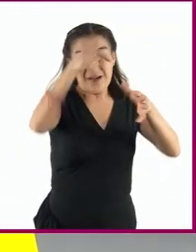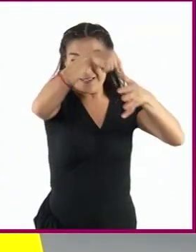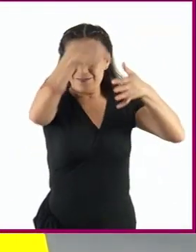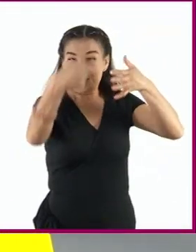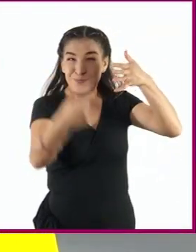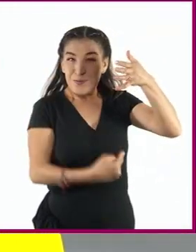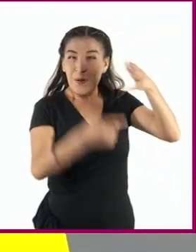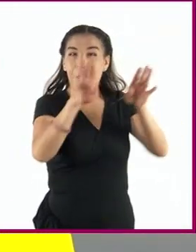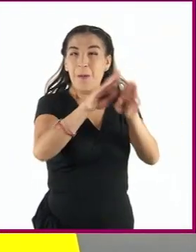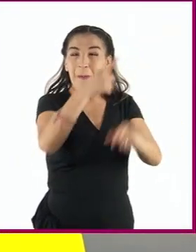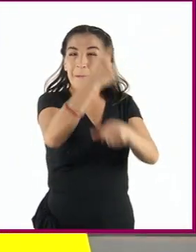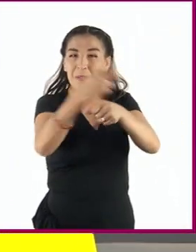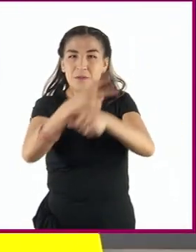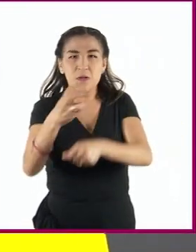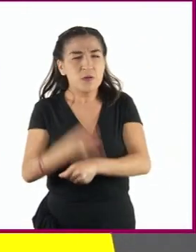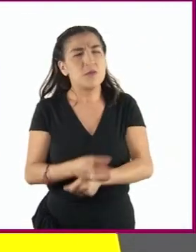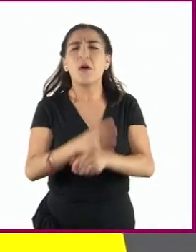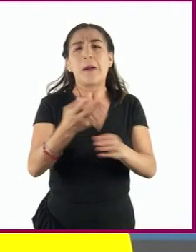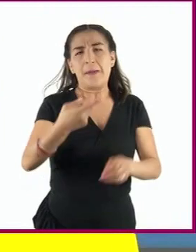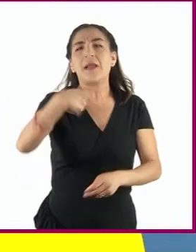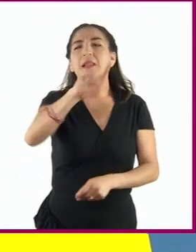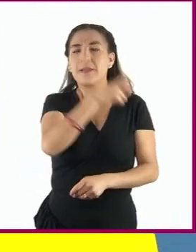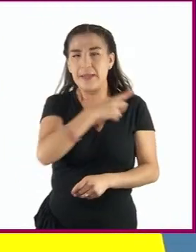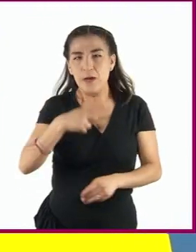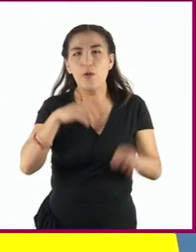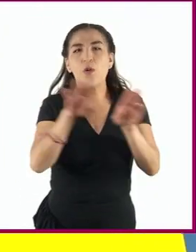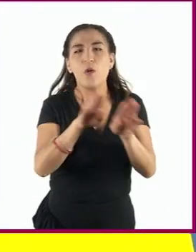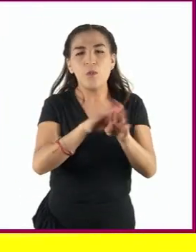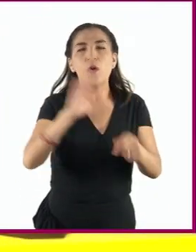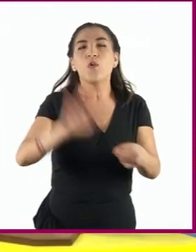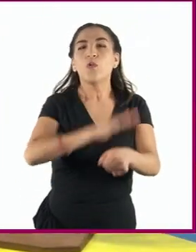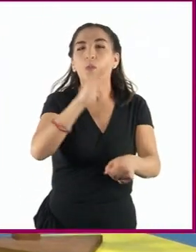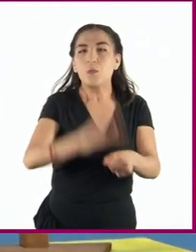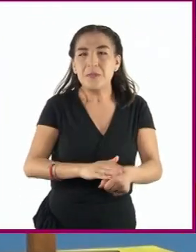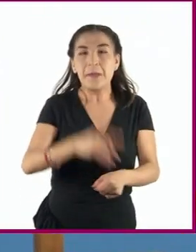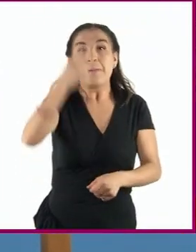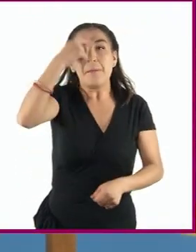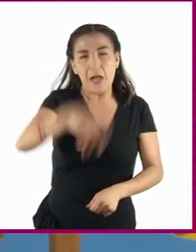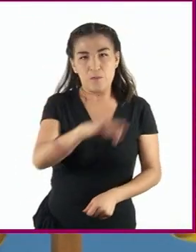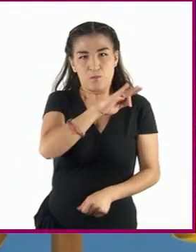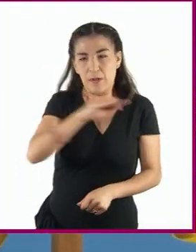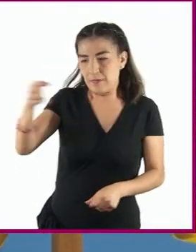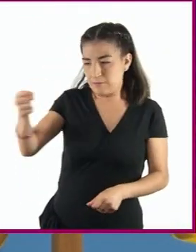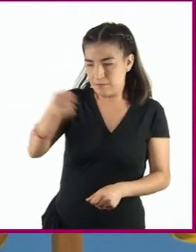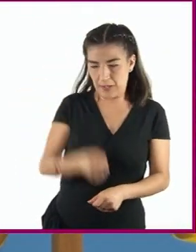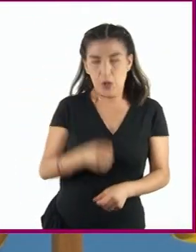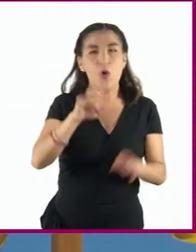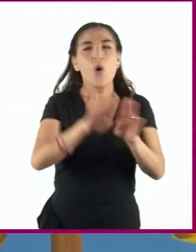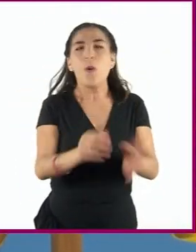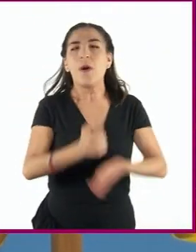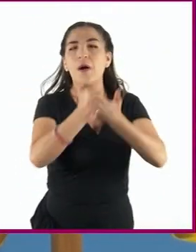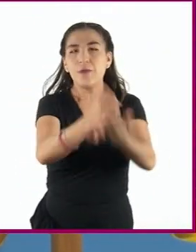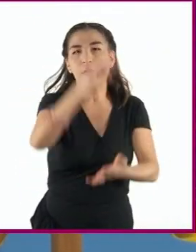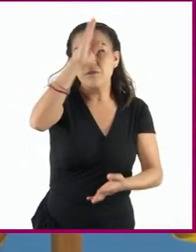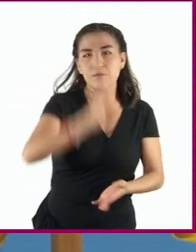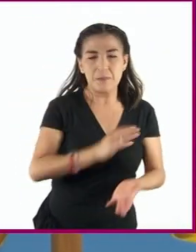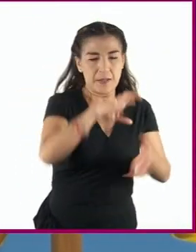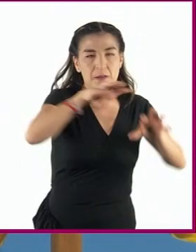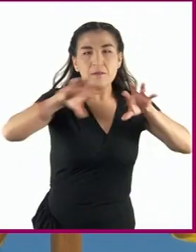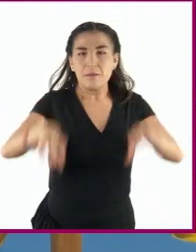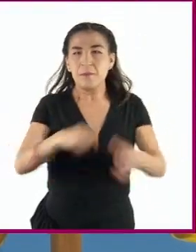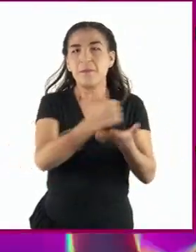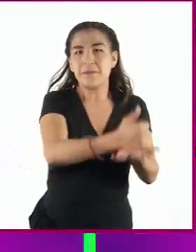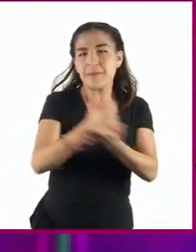ni deben cumplir con todas, pero sí tener algunas para poder fungir como mediadora o mediador, lo que nos da paso al